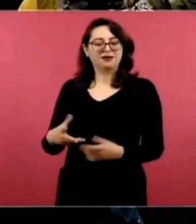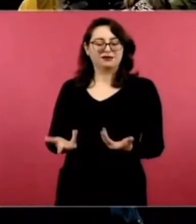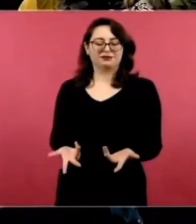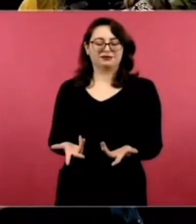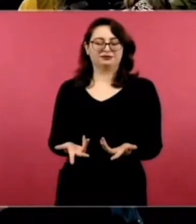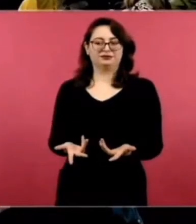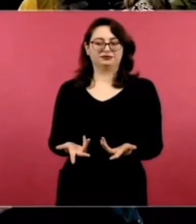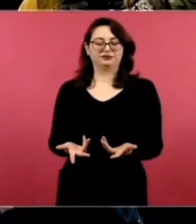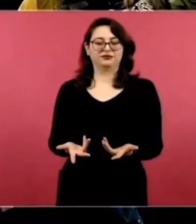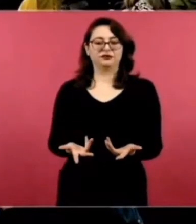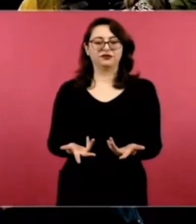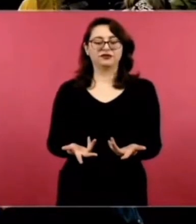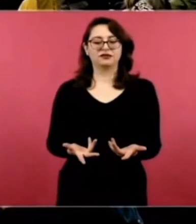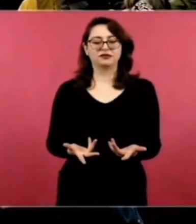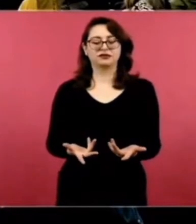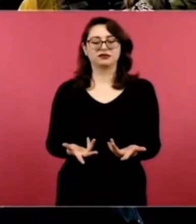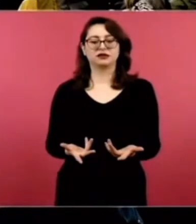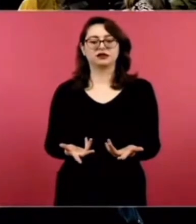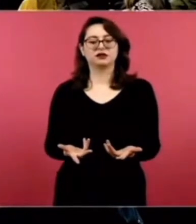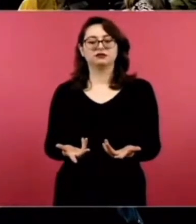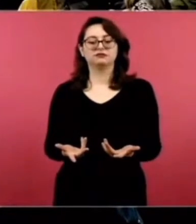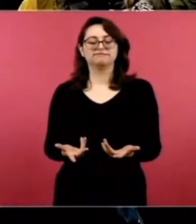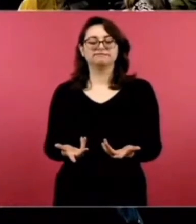el territorio nacional